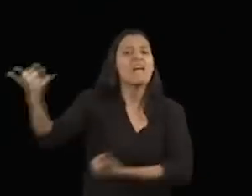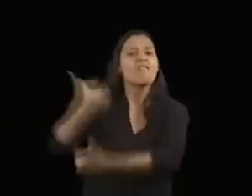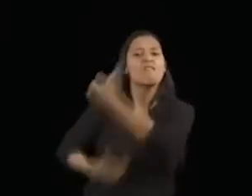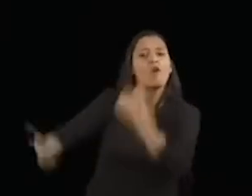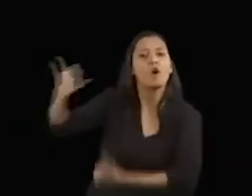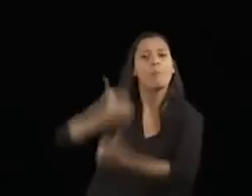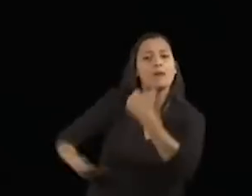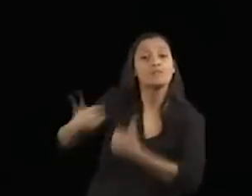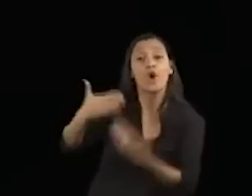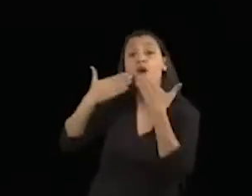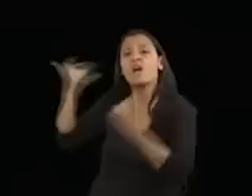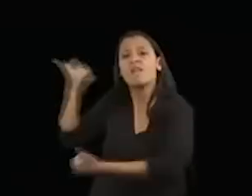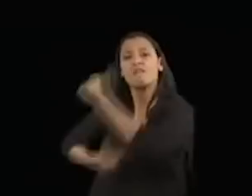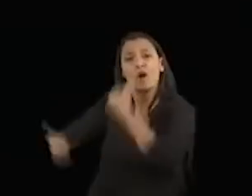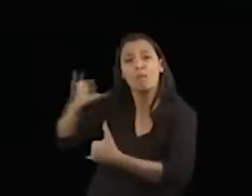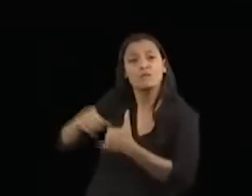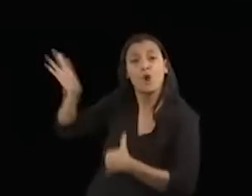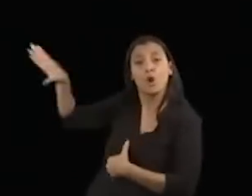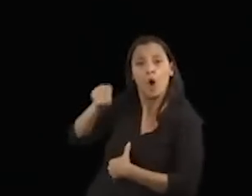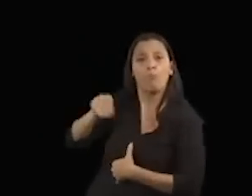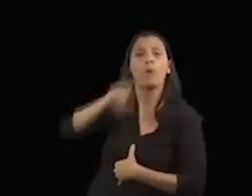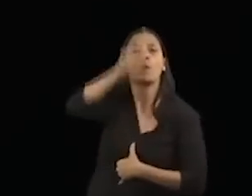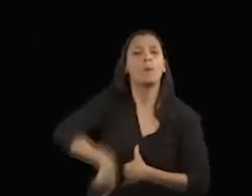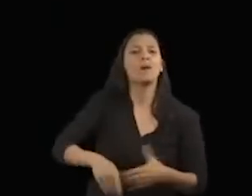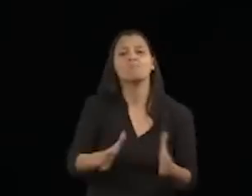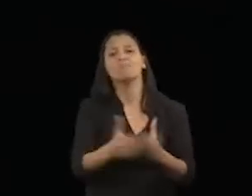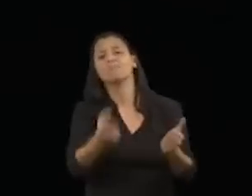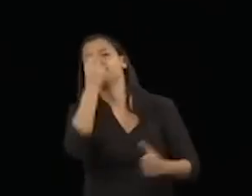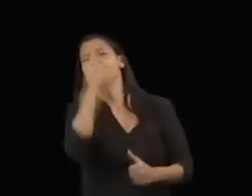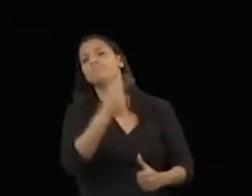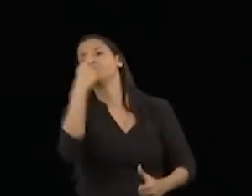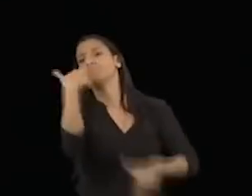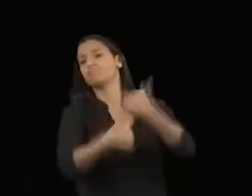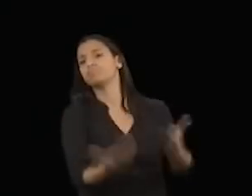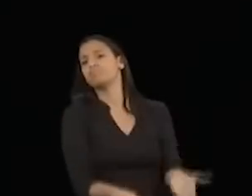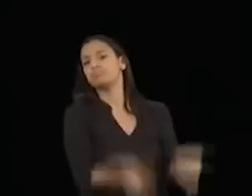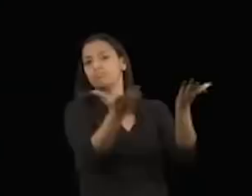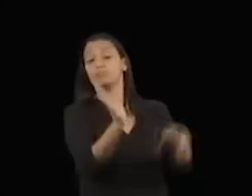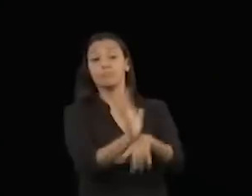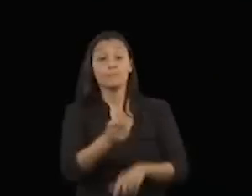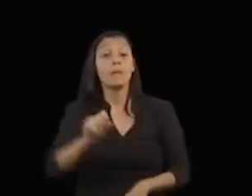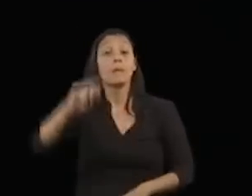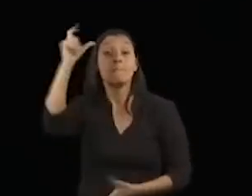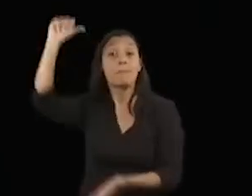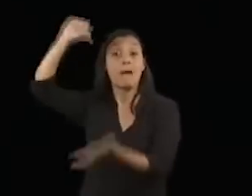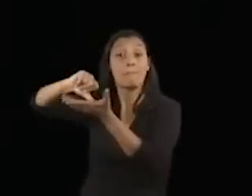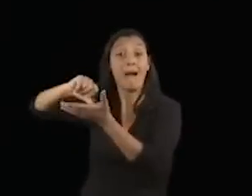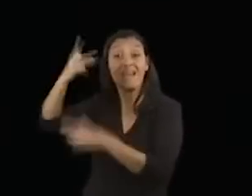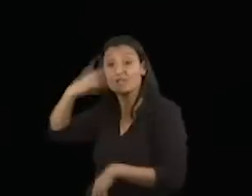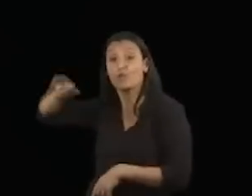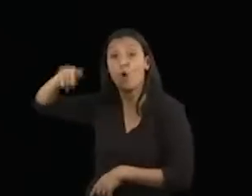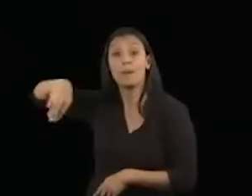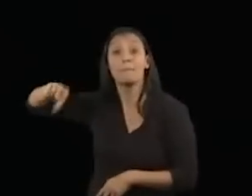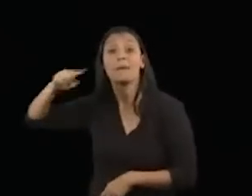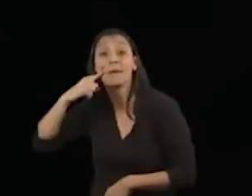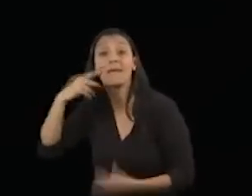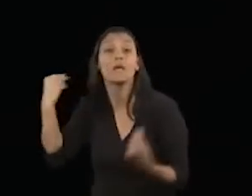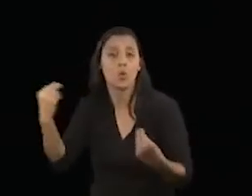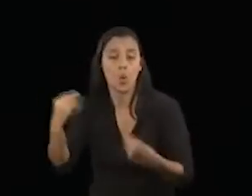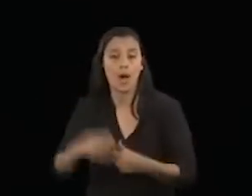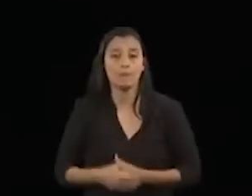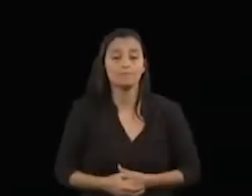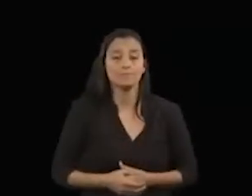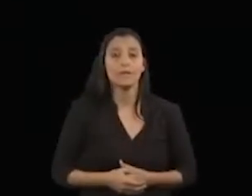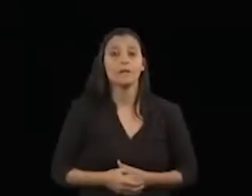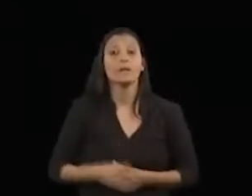información, esa copia es más rápida. Entonces, por ejemplo, miren, el primer país en duplicar el PBI per cápita fue el